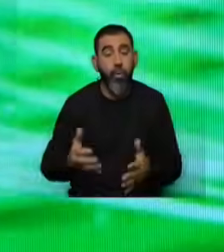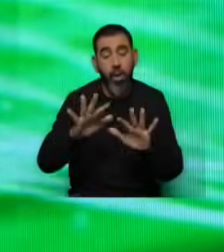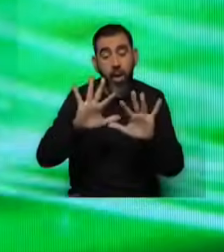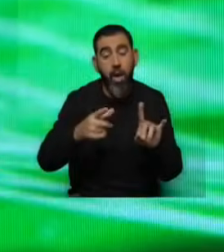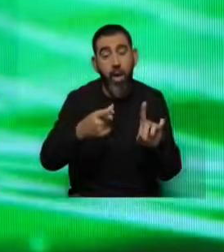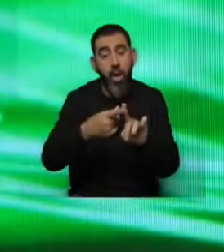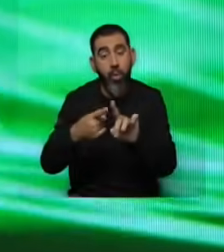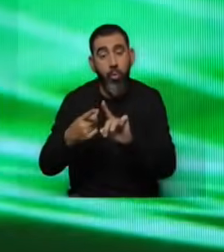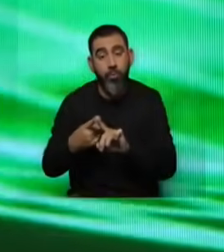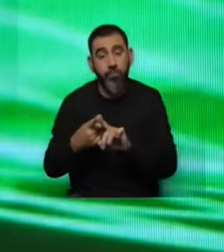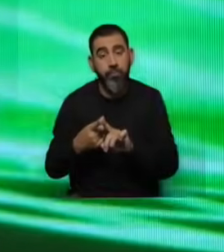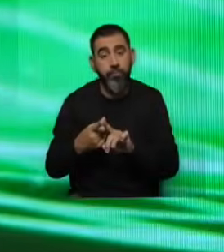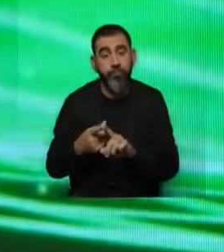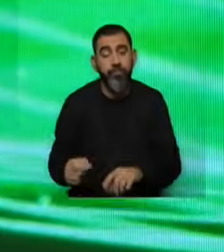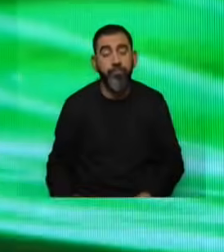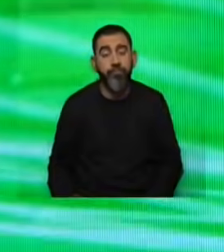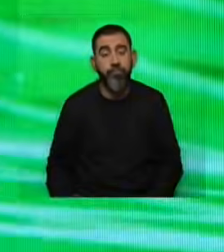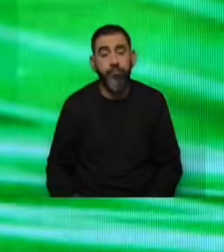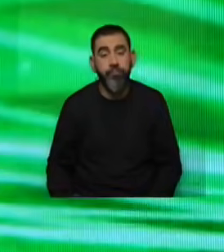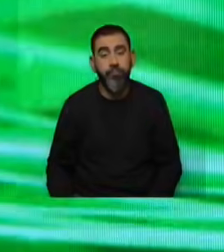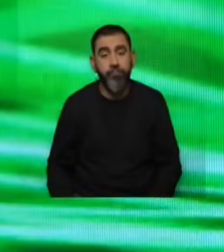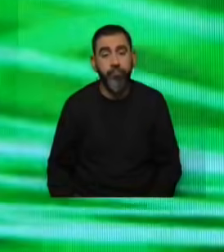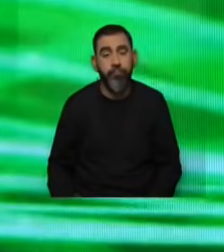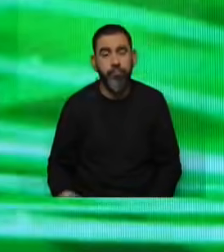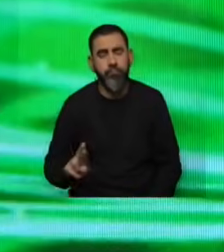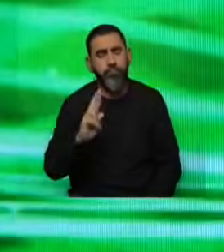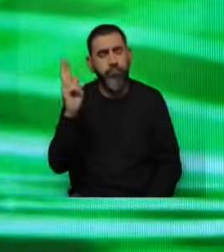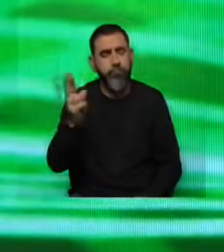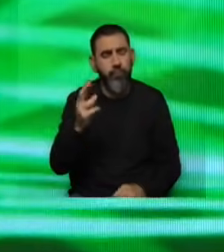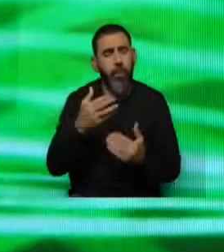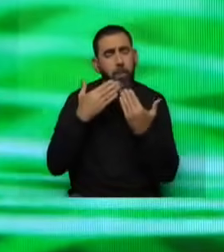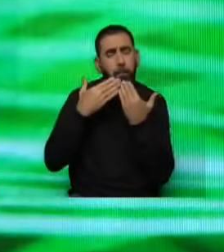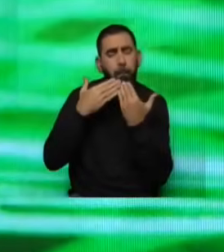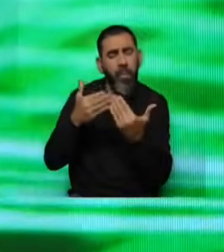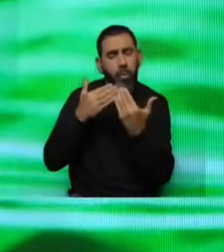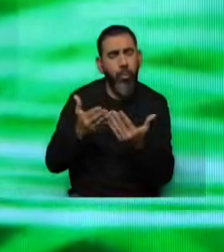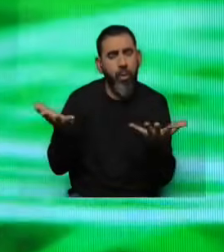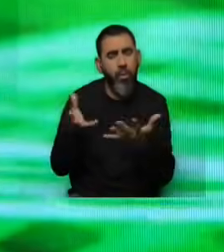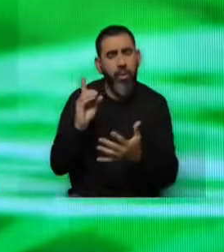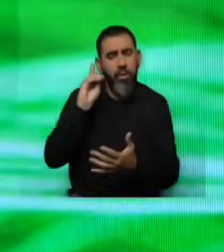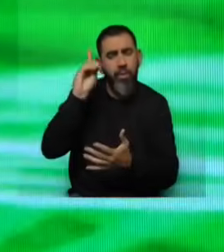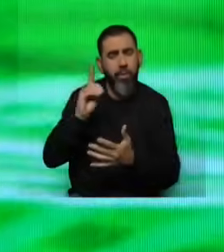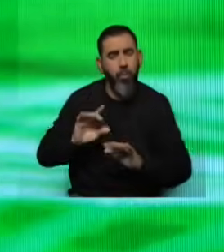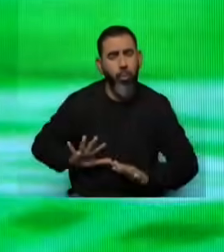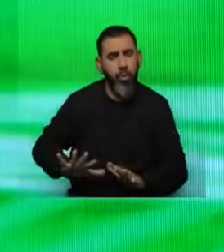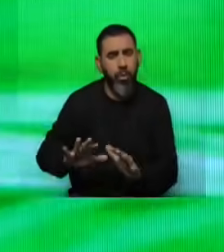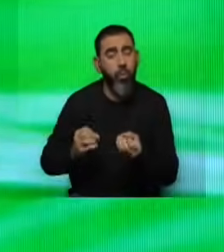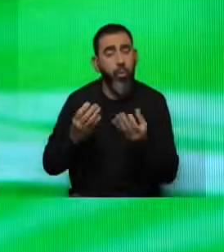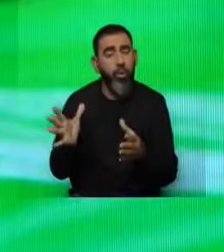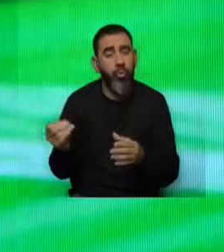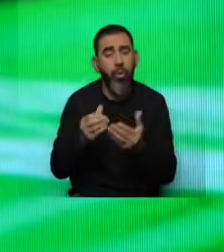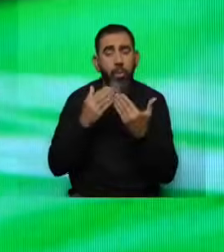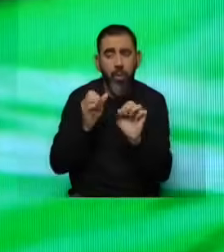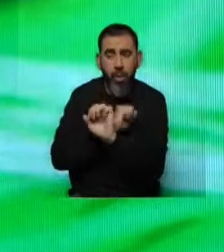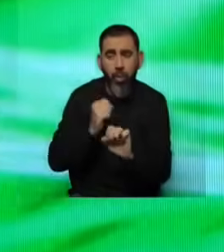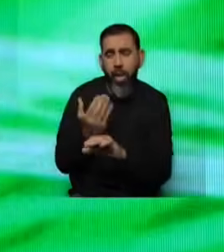de acuerdo y por eso decimos que bueno que hay una hay una rareza ahí que se esconde detrás de las preguntas que que el diputado elaboró porque todas ellas Podrían